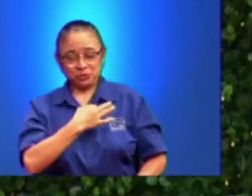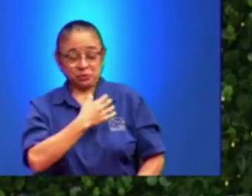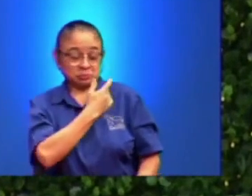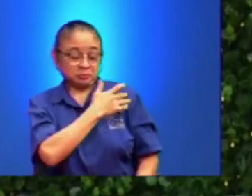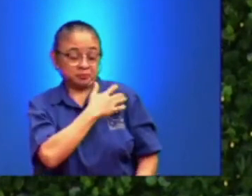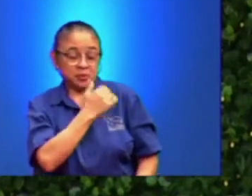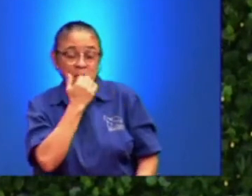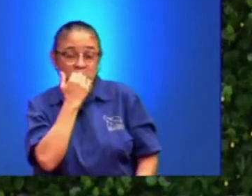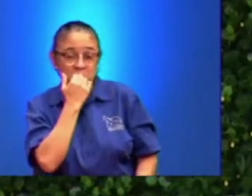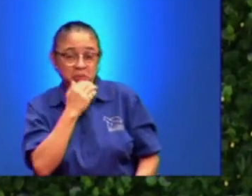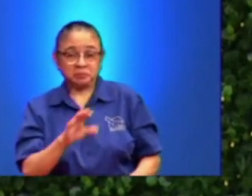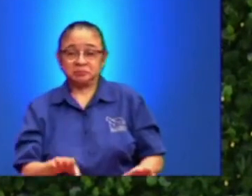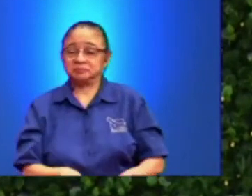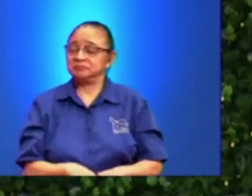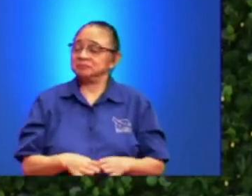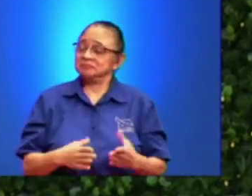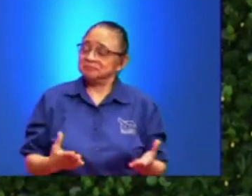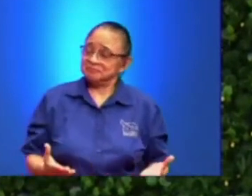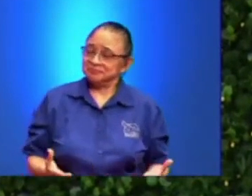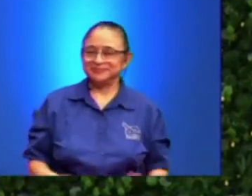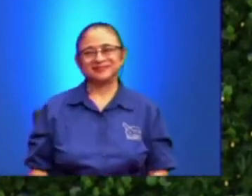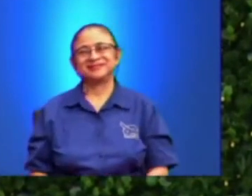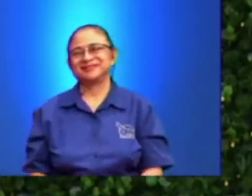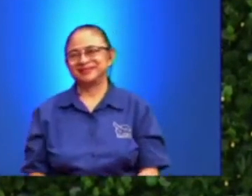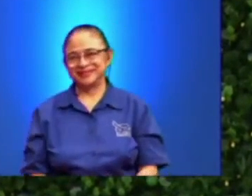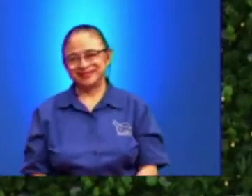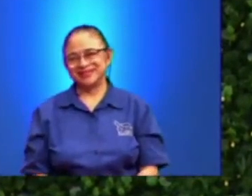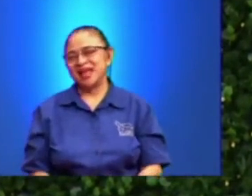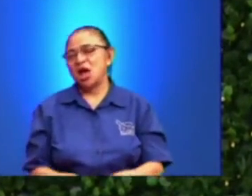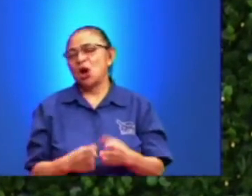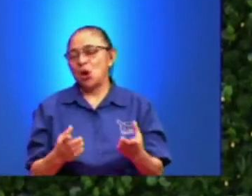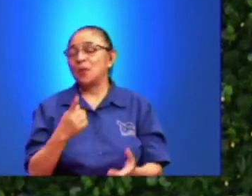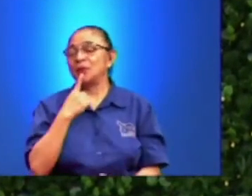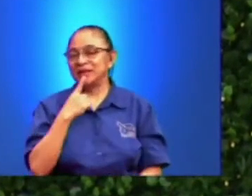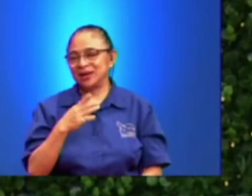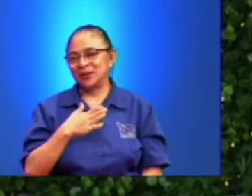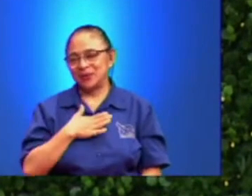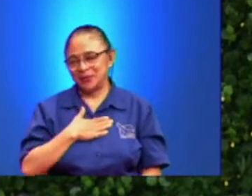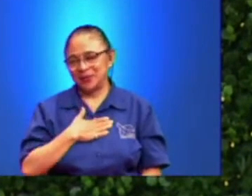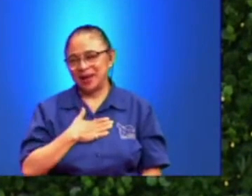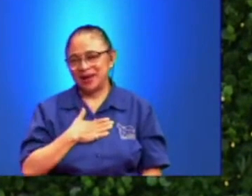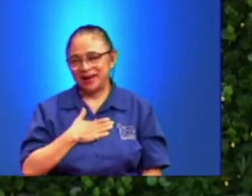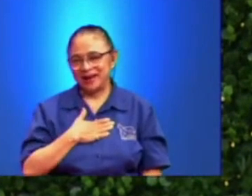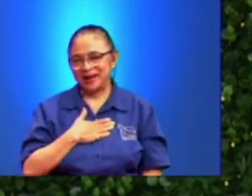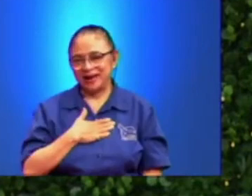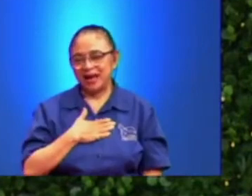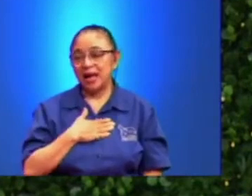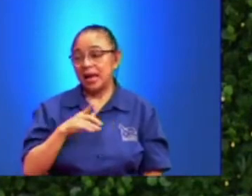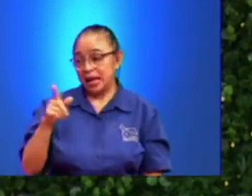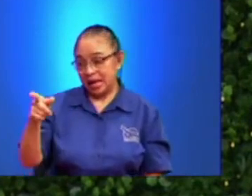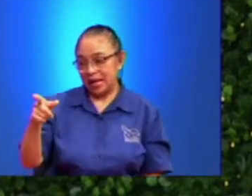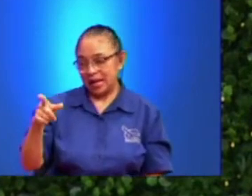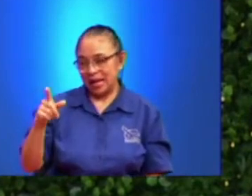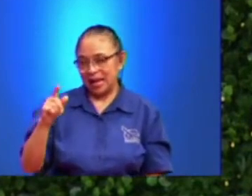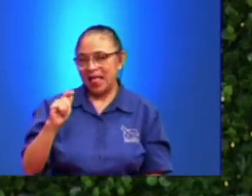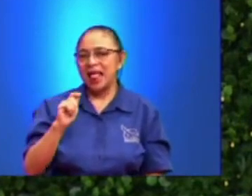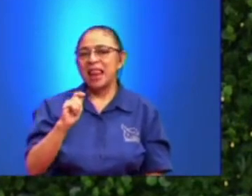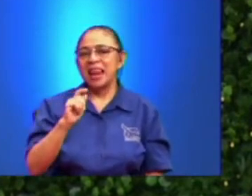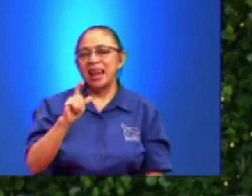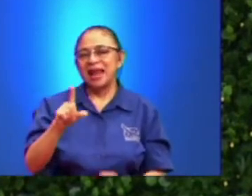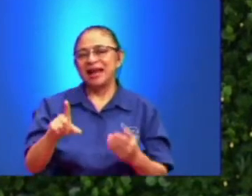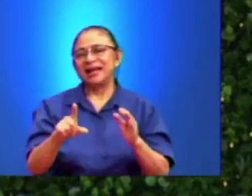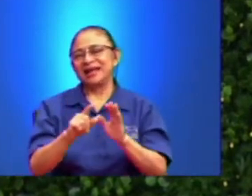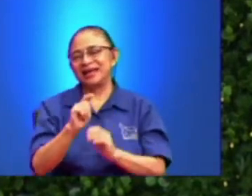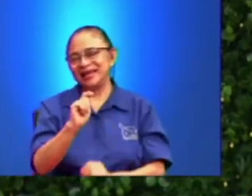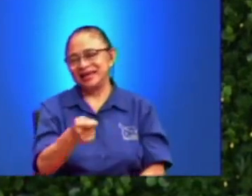como como bien dijo mi colega aquí el licenciado in fieri